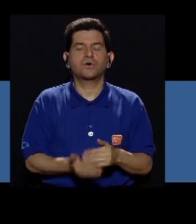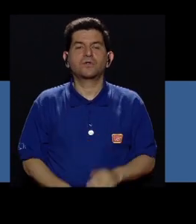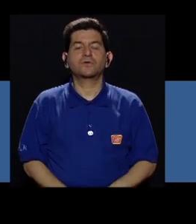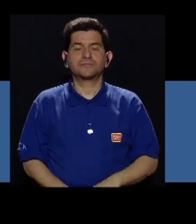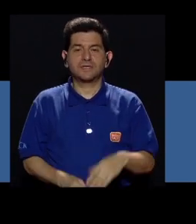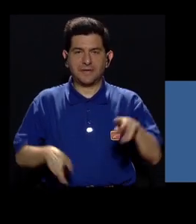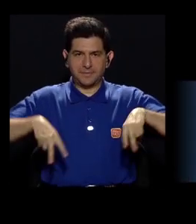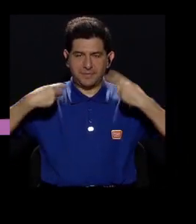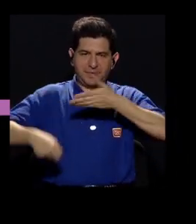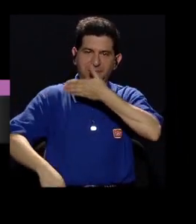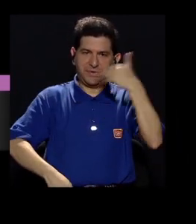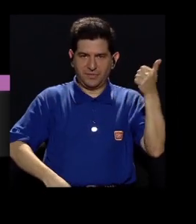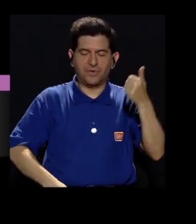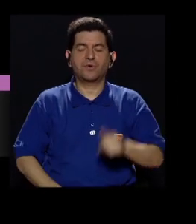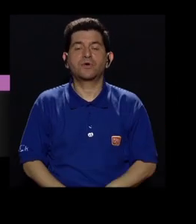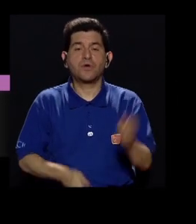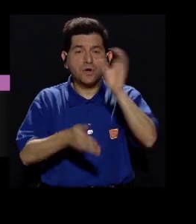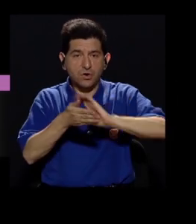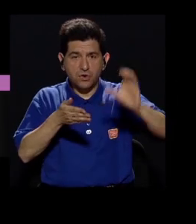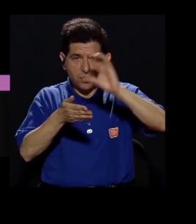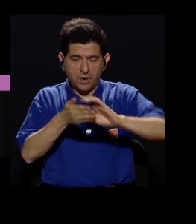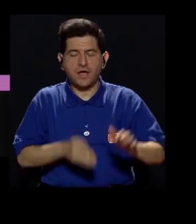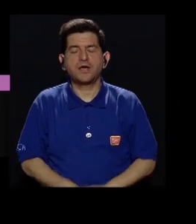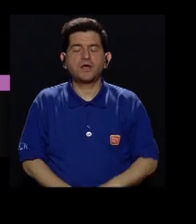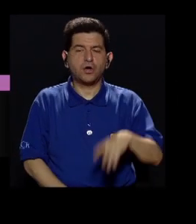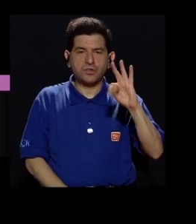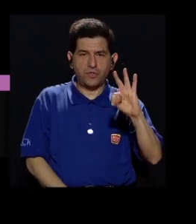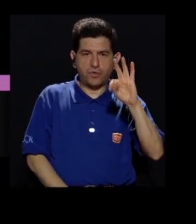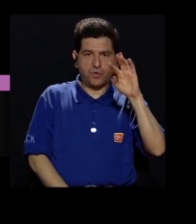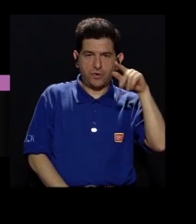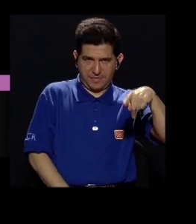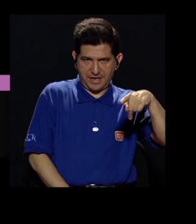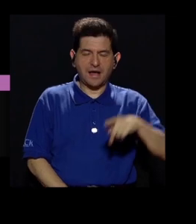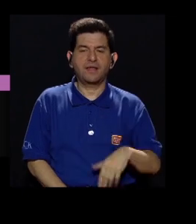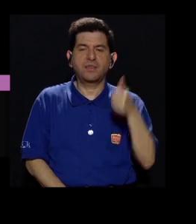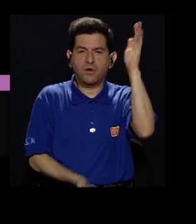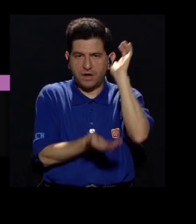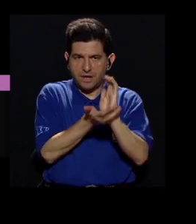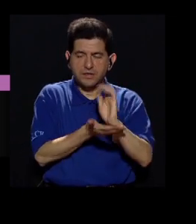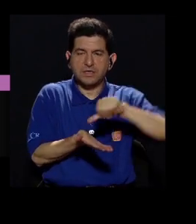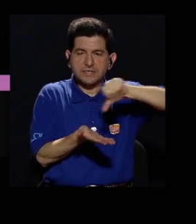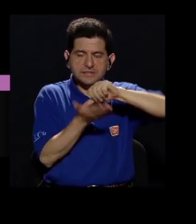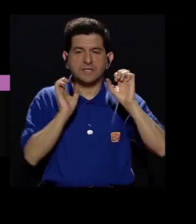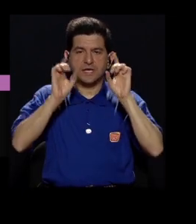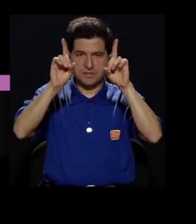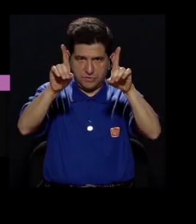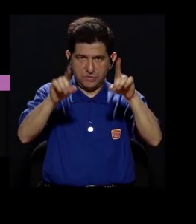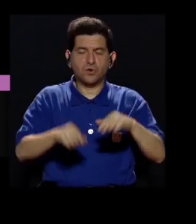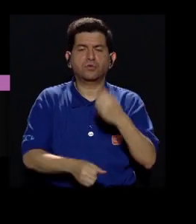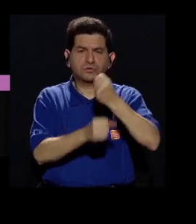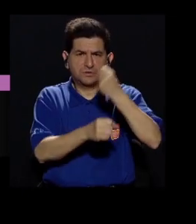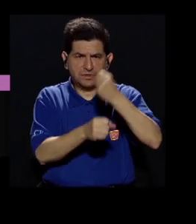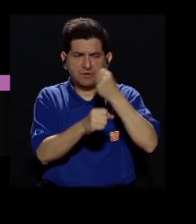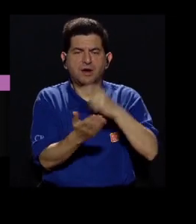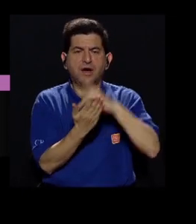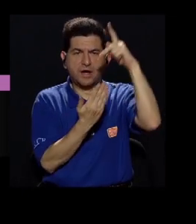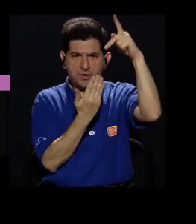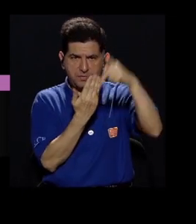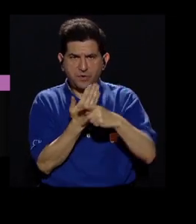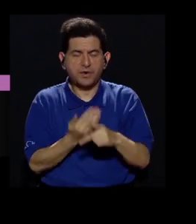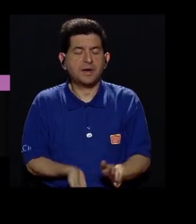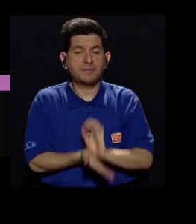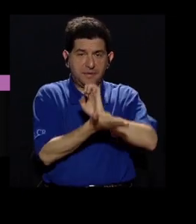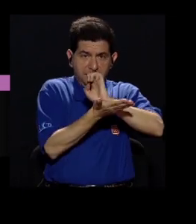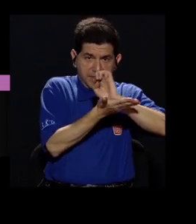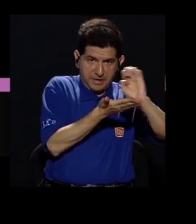Bienvenidos y bienvenidas a la sección de Vivir Mejor. El Colegio Teodoro Picado en Alajuelita es uno de los centros educativos donde se trabaja